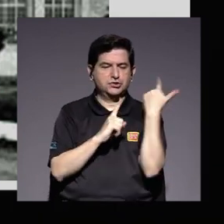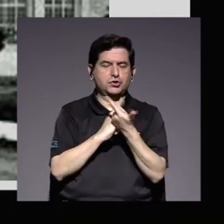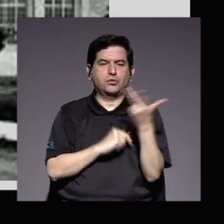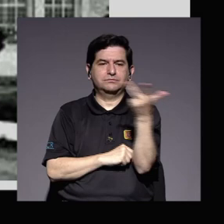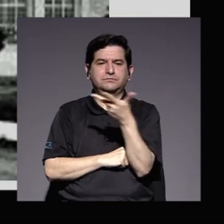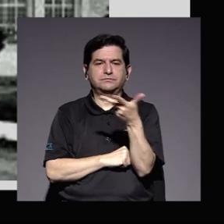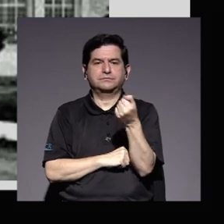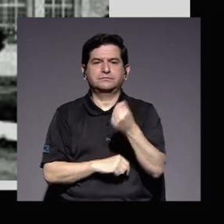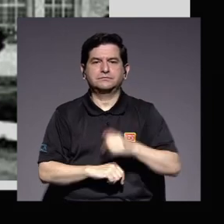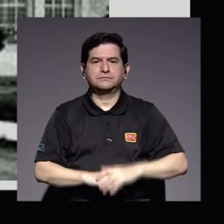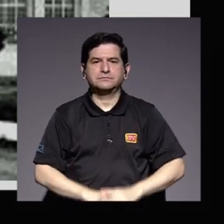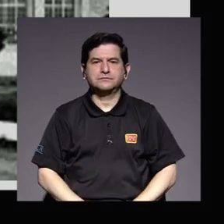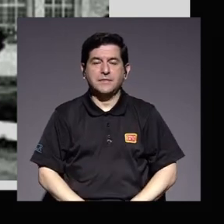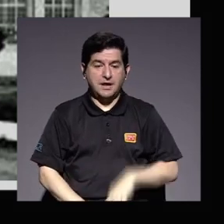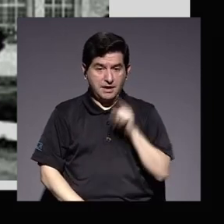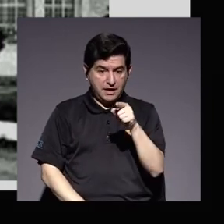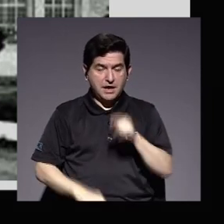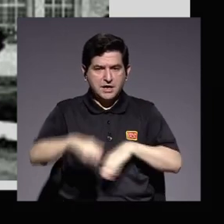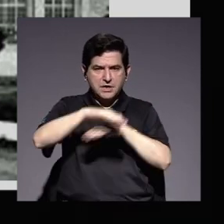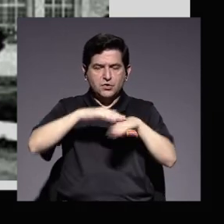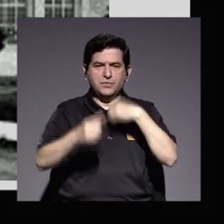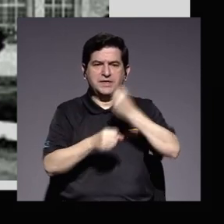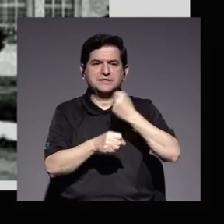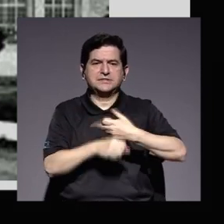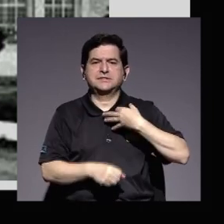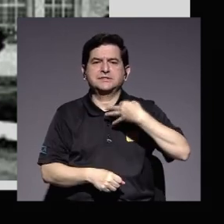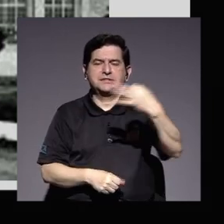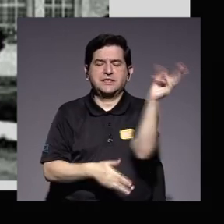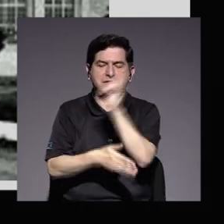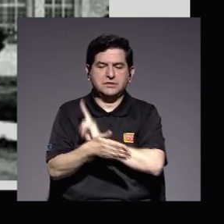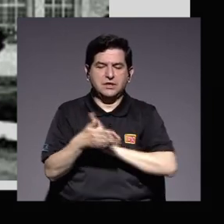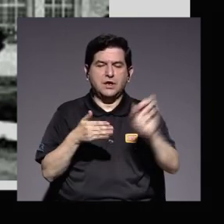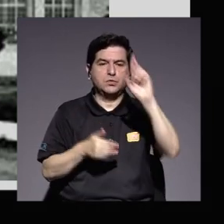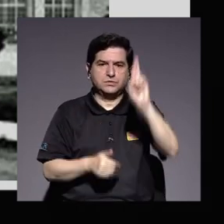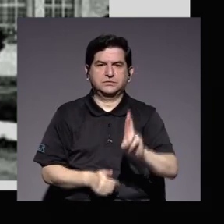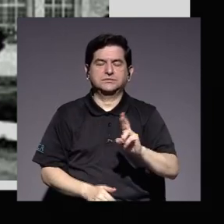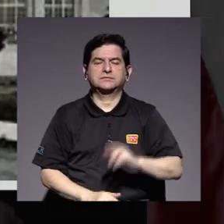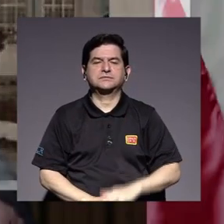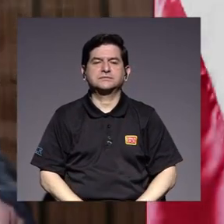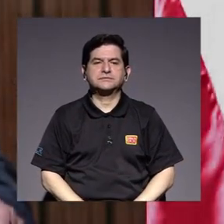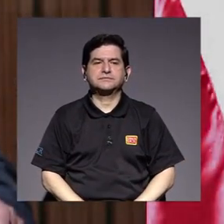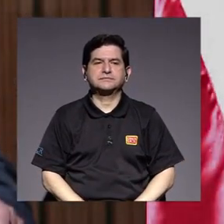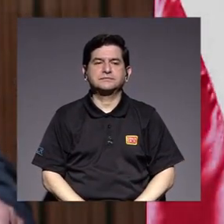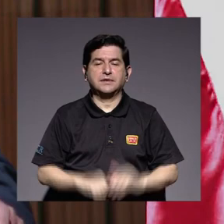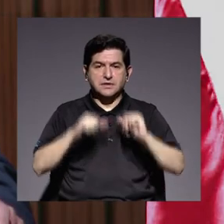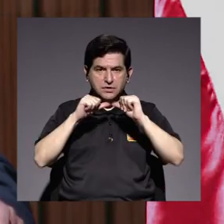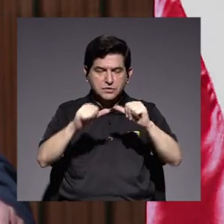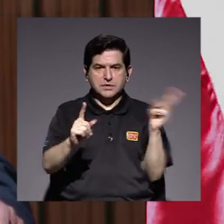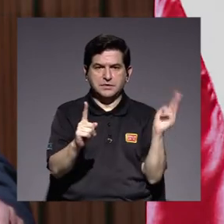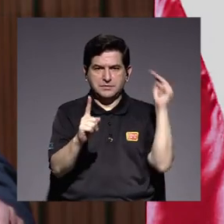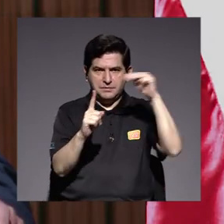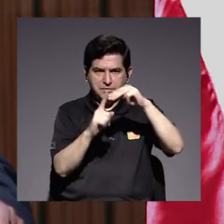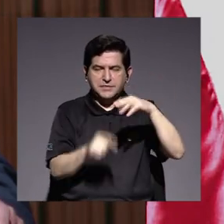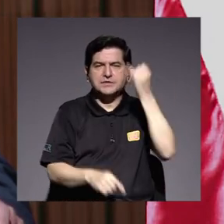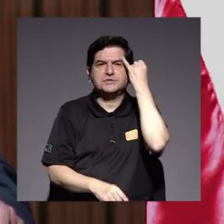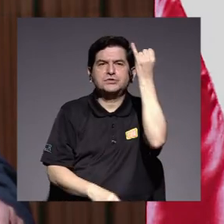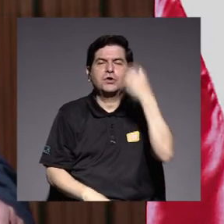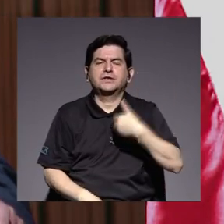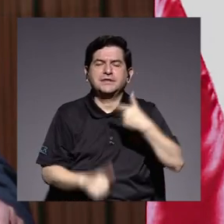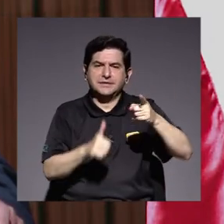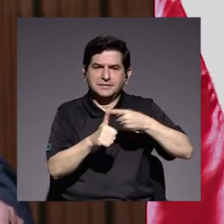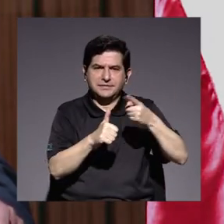social. Sobre ello se cimienta el trabajo diario de la Universidad de Costa Rica, siguiendo su misión con la que fue concebida,